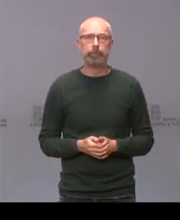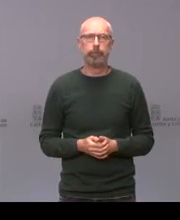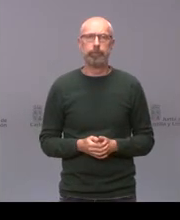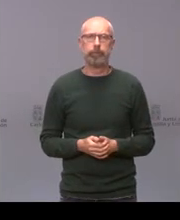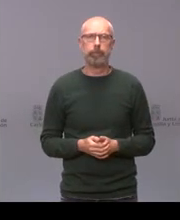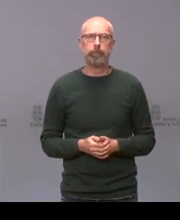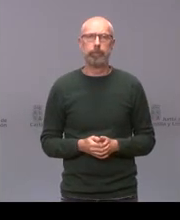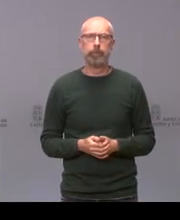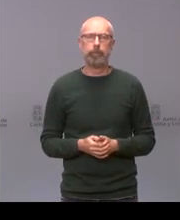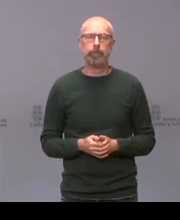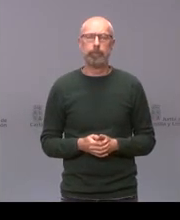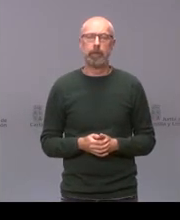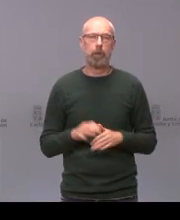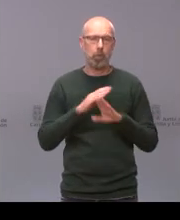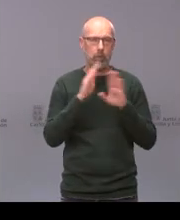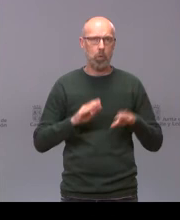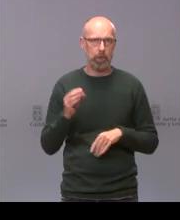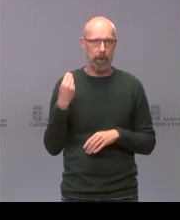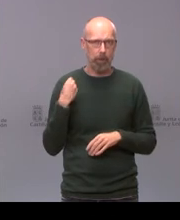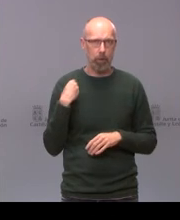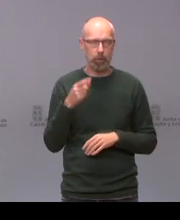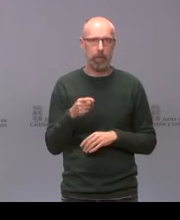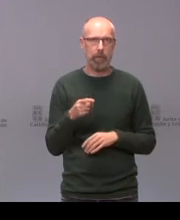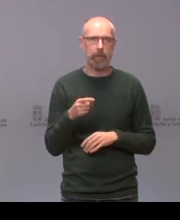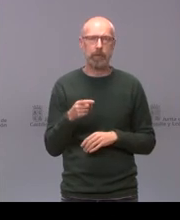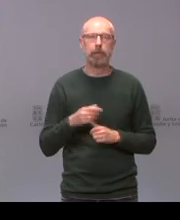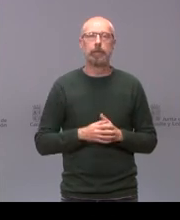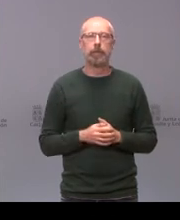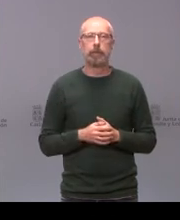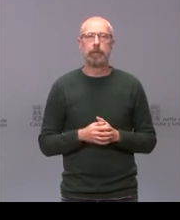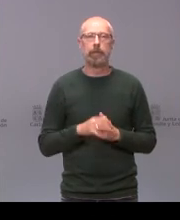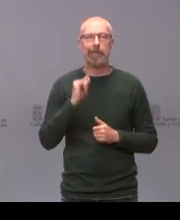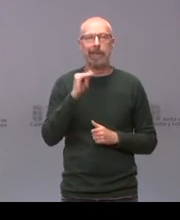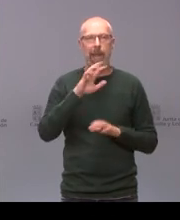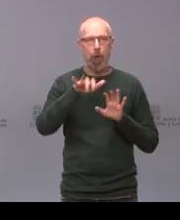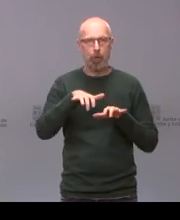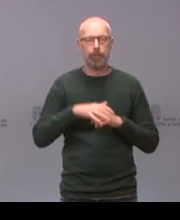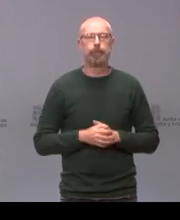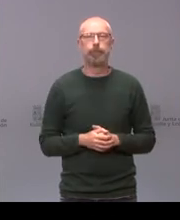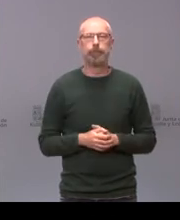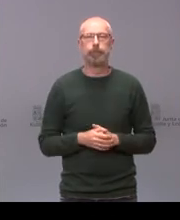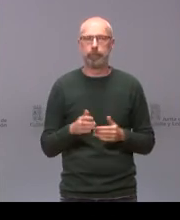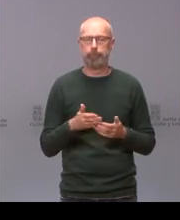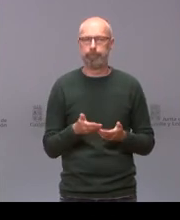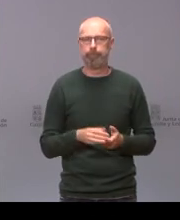Vamos a cerrar el turno de preguntas de hoy con Carlos Domínguez, de ILEON. Cuando quieras, Carlos.